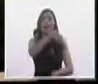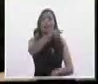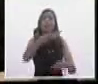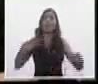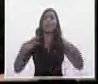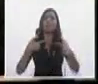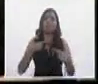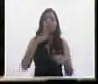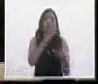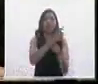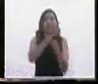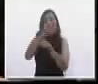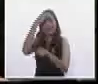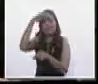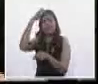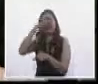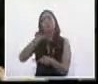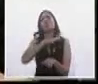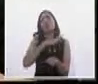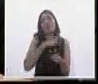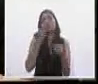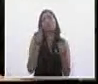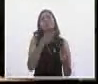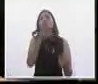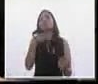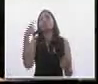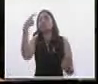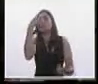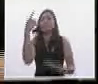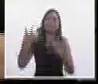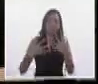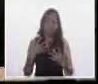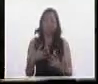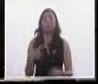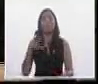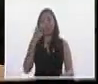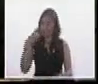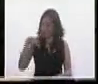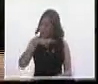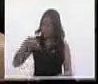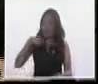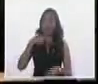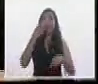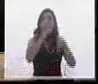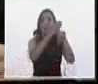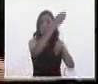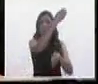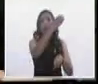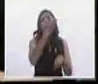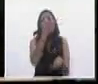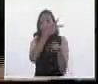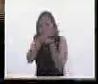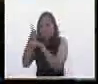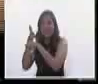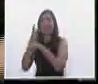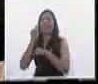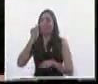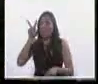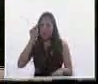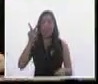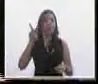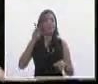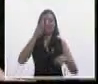sus propias experiencias ya tienen situaciones muy complicadas Entonces es responsabilidad del estado de los medios de todos